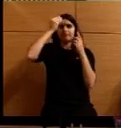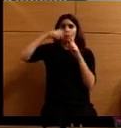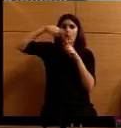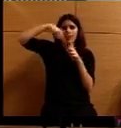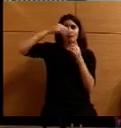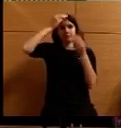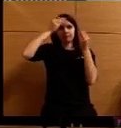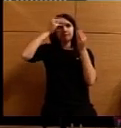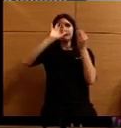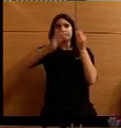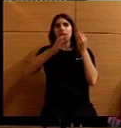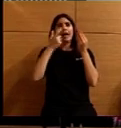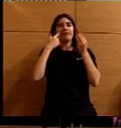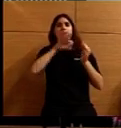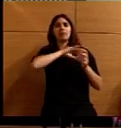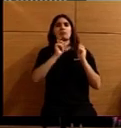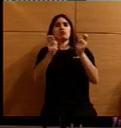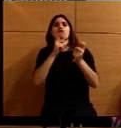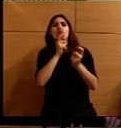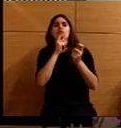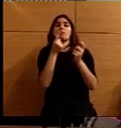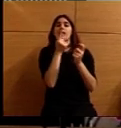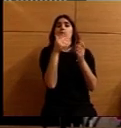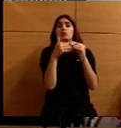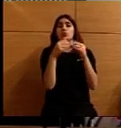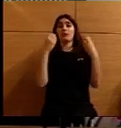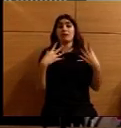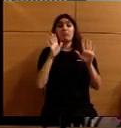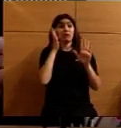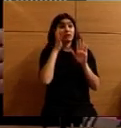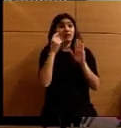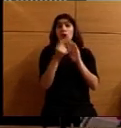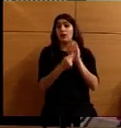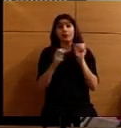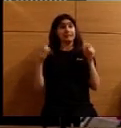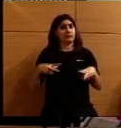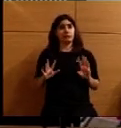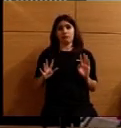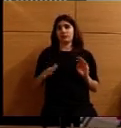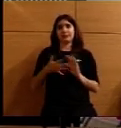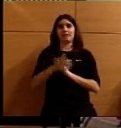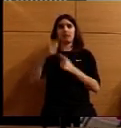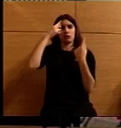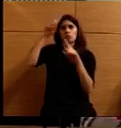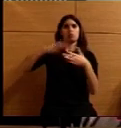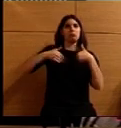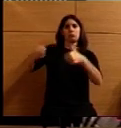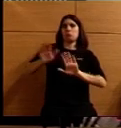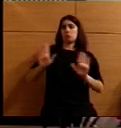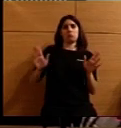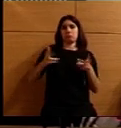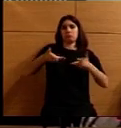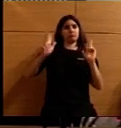vueltas a ver cómo se premia o cómo se utilizan bien esos fondos, pero son incondicionales, con lo cual vamos a la